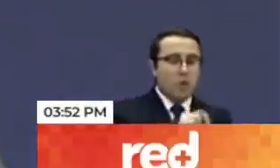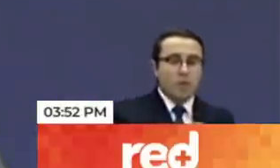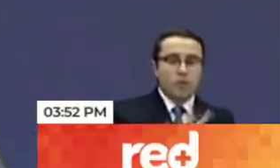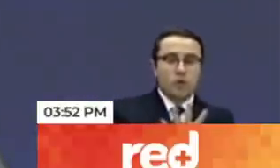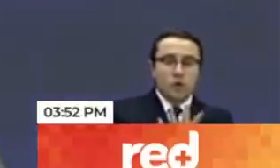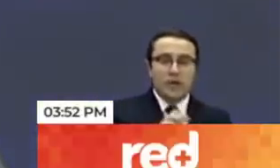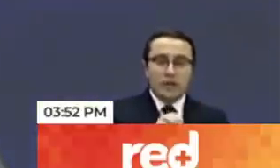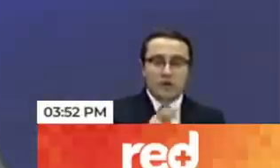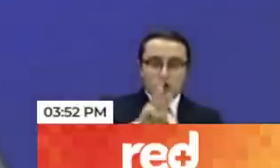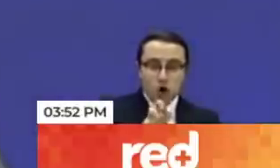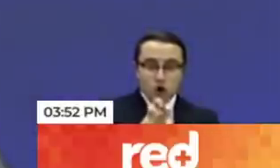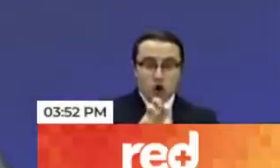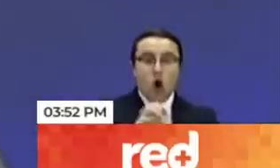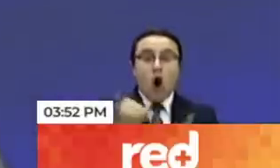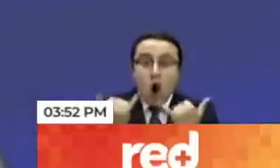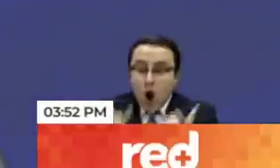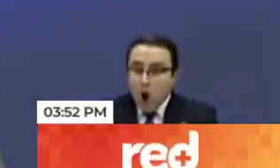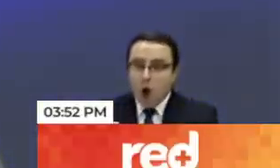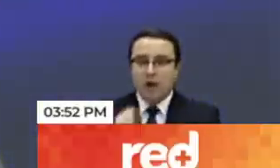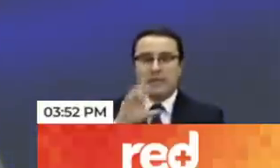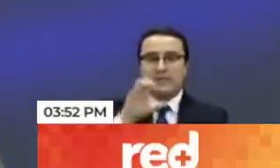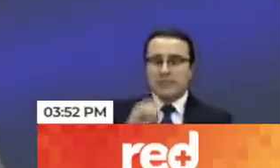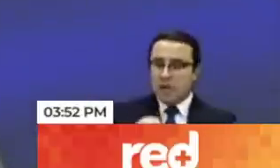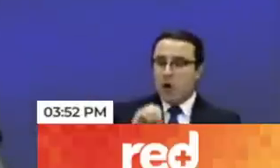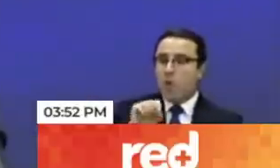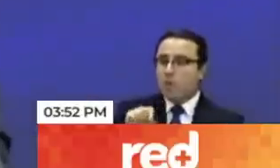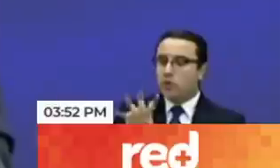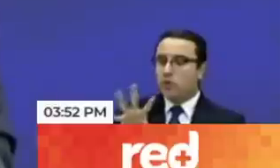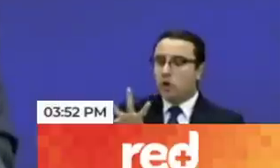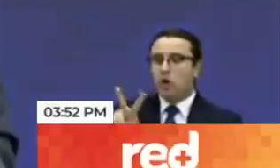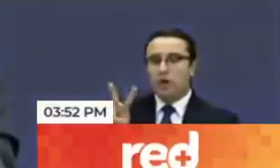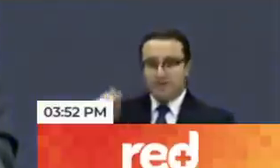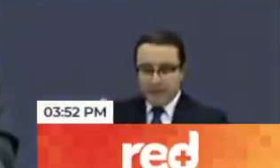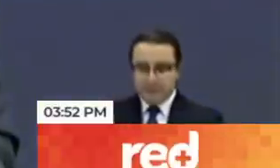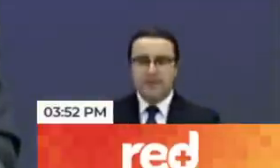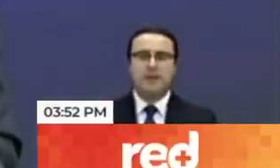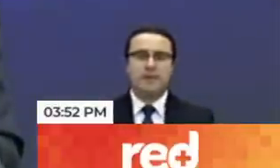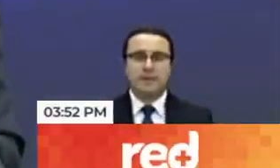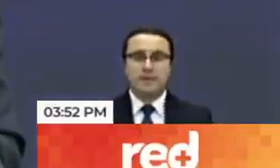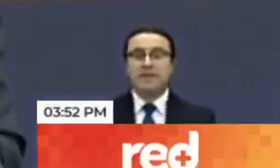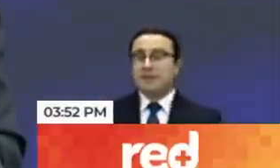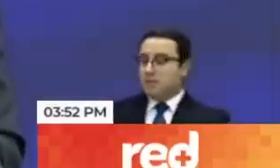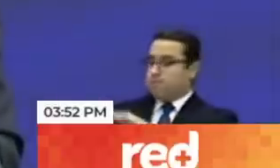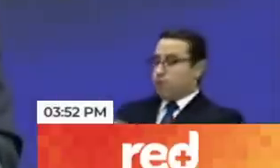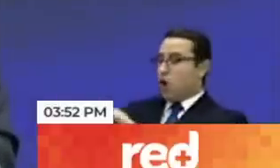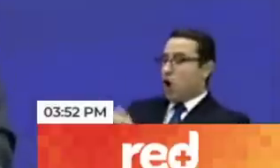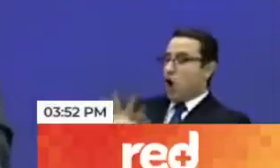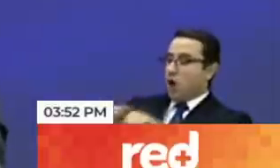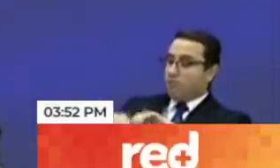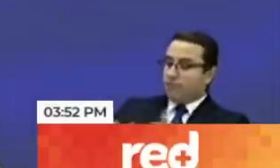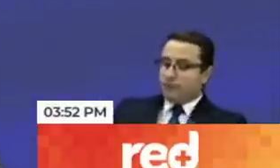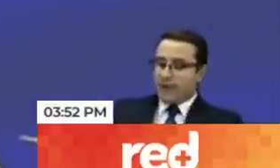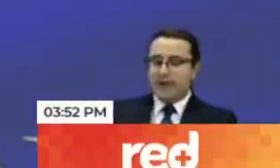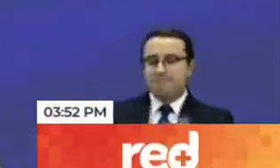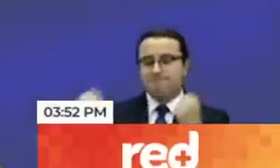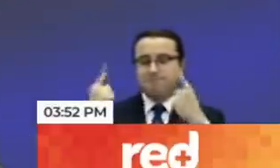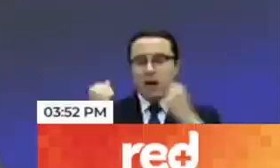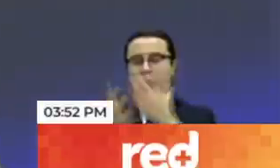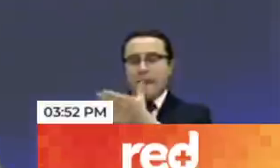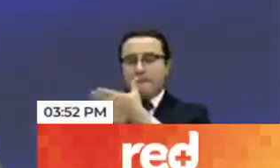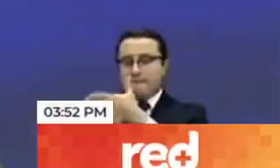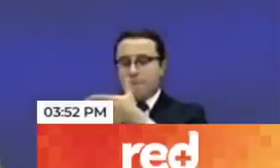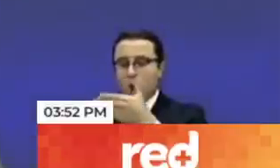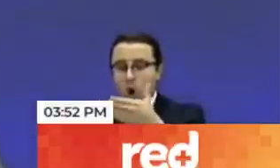pero hoy es de 0.520. La pandemia puede explicar pobreza sobreviniente, pero no